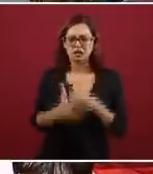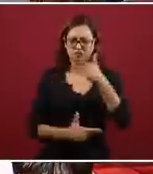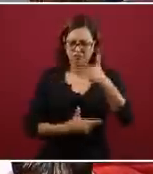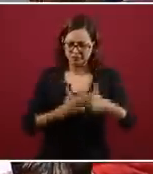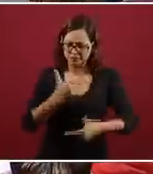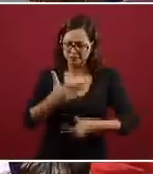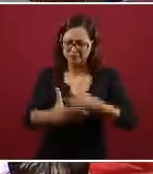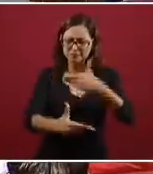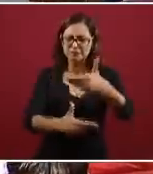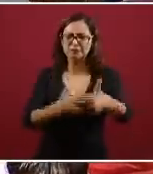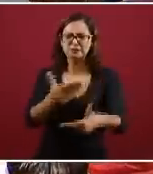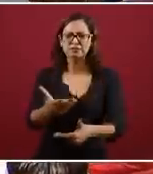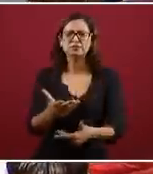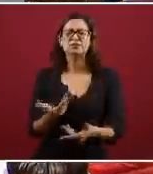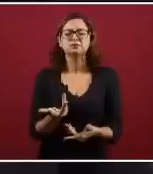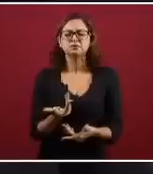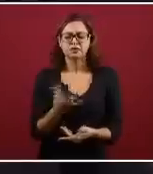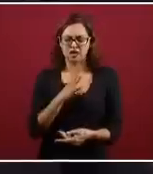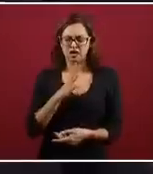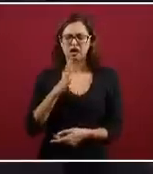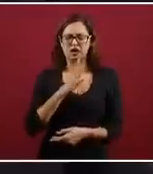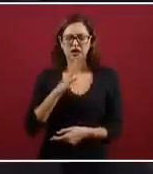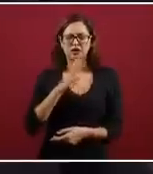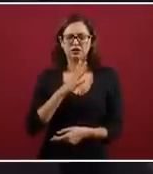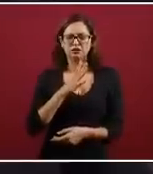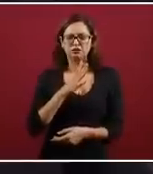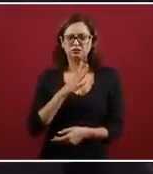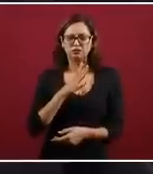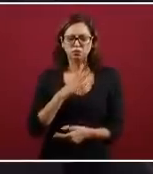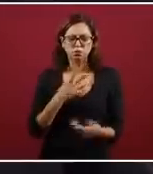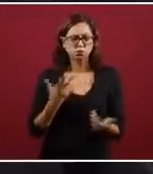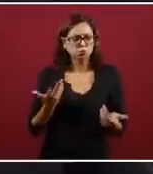un proceso y